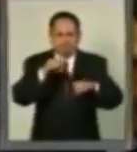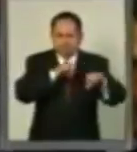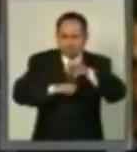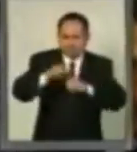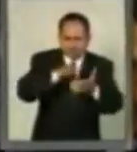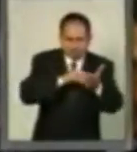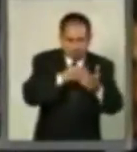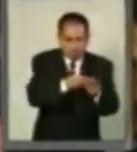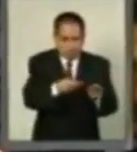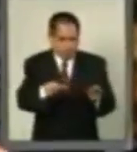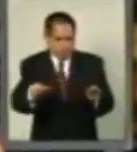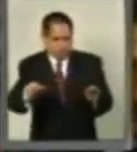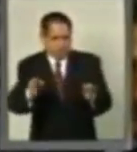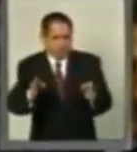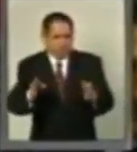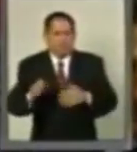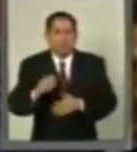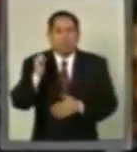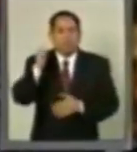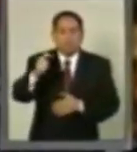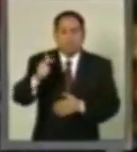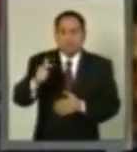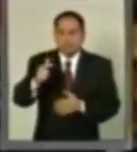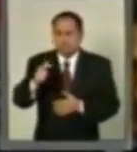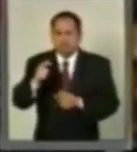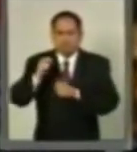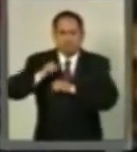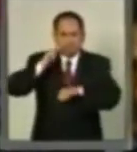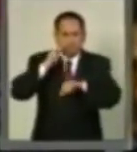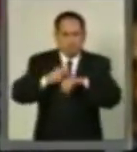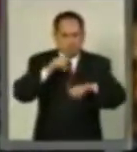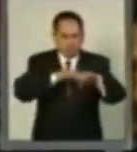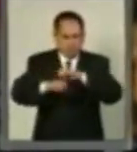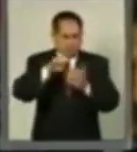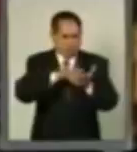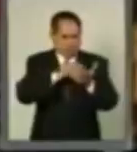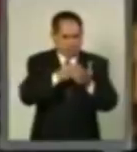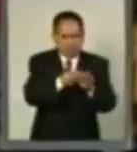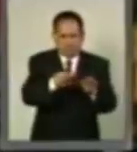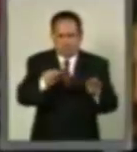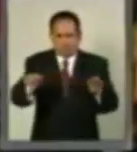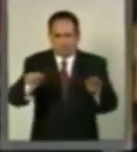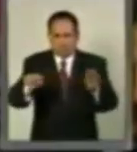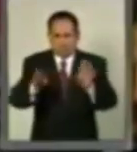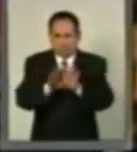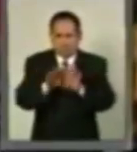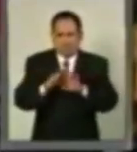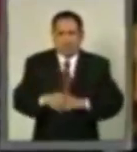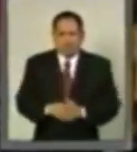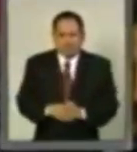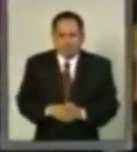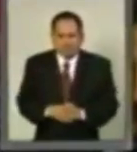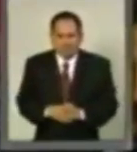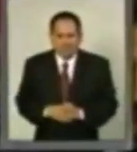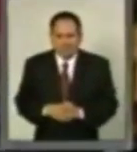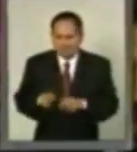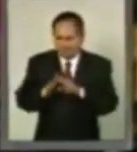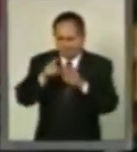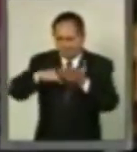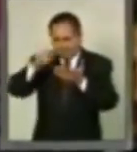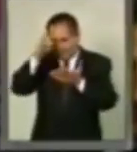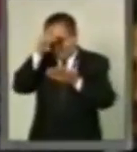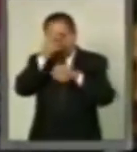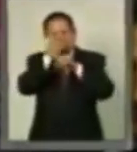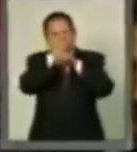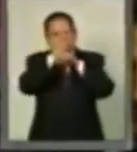desde los papeles que se les dan incluso desde los consulados, hasta recibirlos en los puntos, en un acuerdo que existe con los